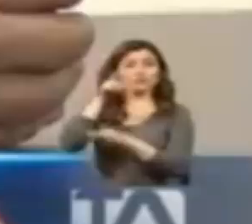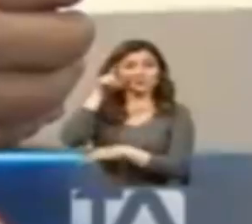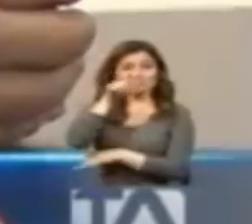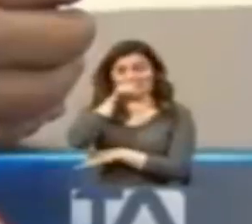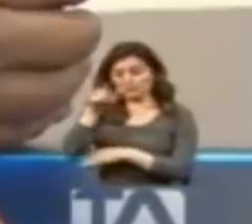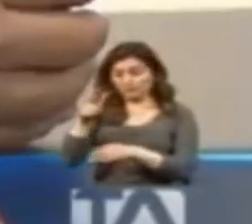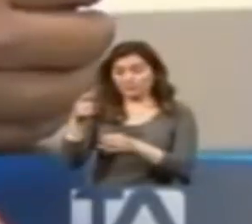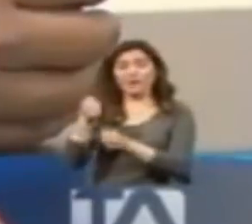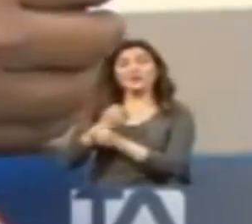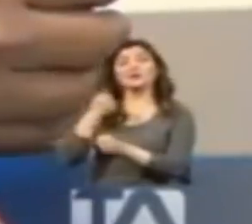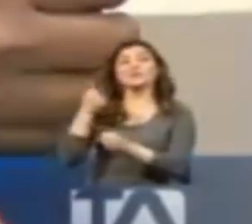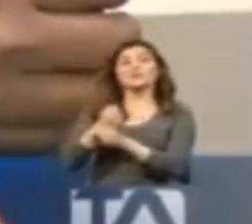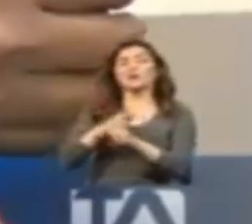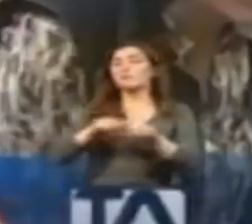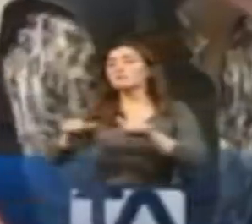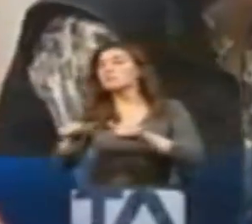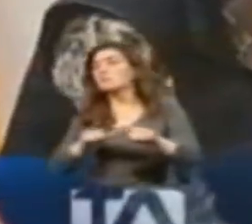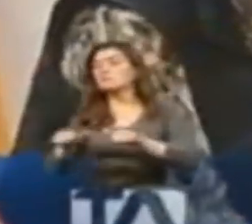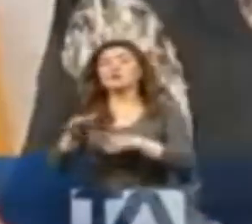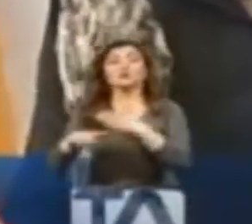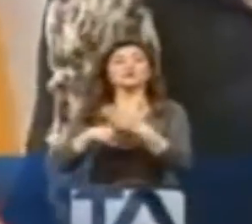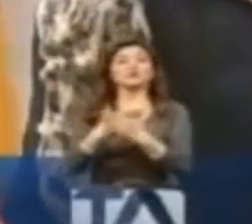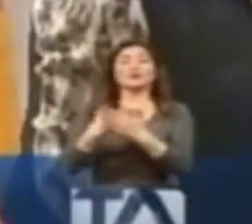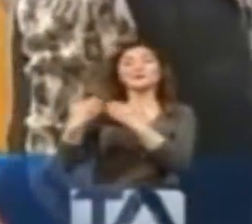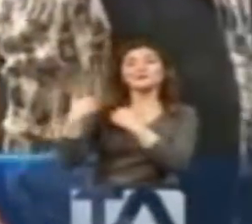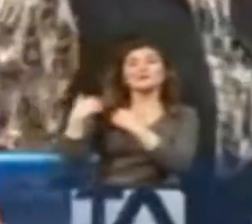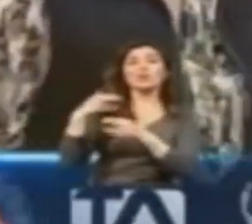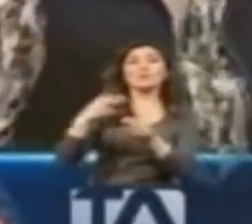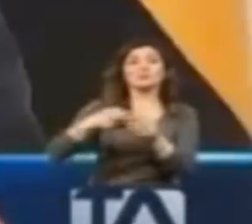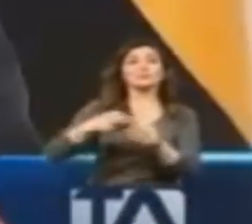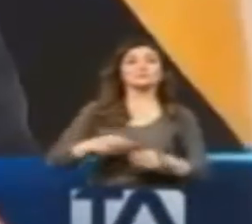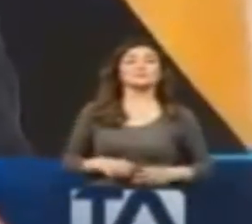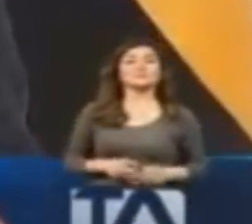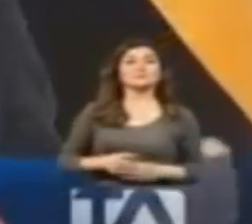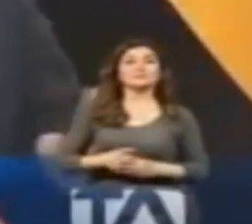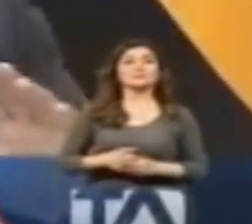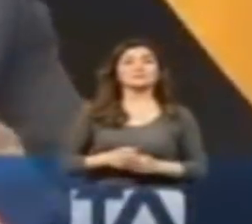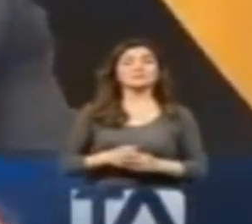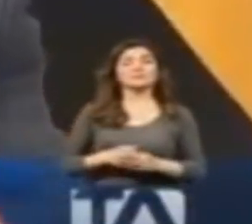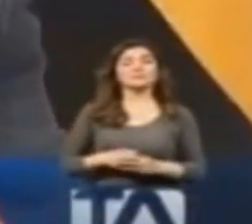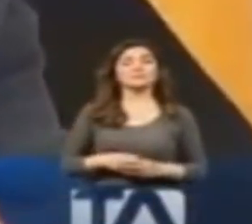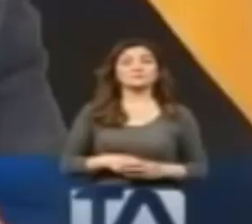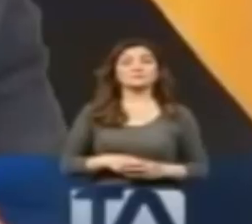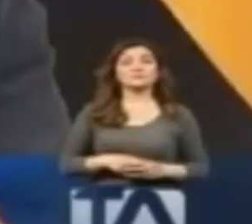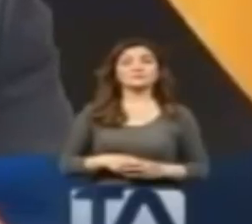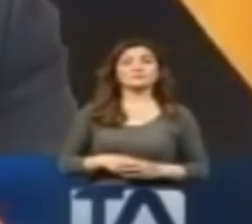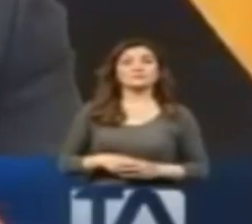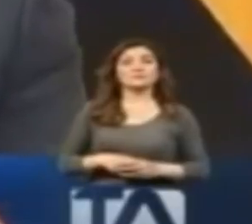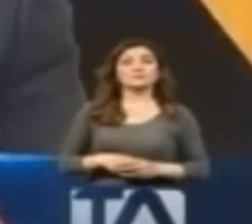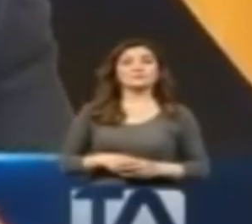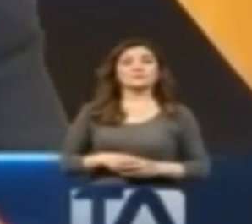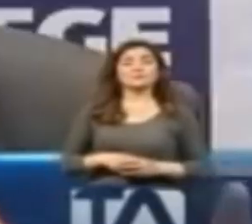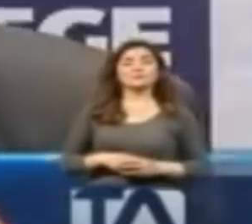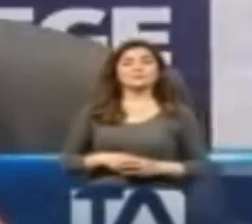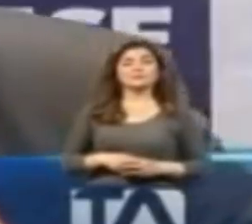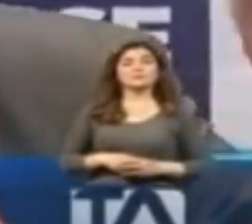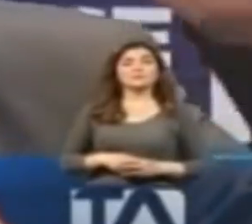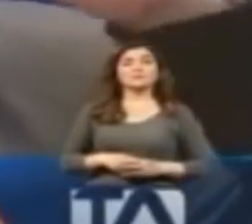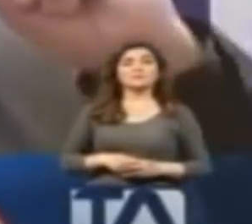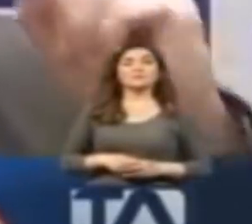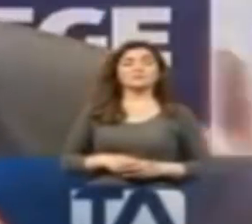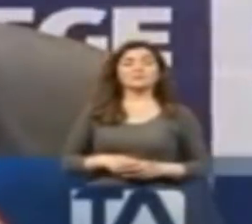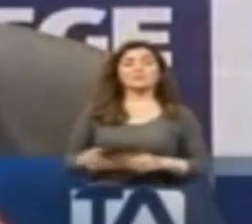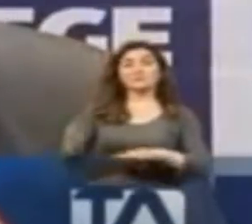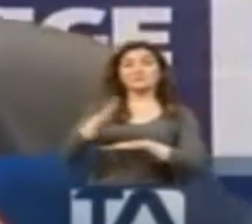Fiscalía y empezó a conocer las diligencias en las que tendrá que participar en los próximos días, que quedaron fijadas incluso antes de que